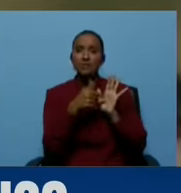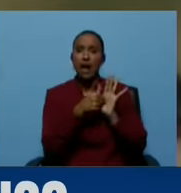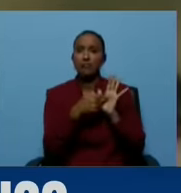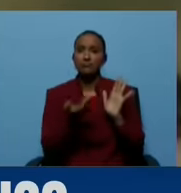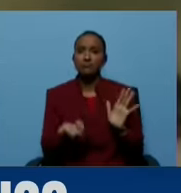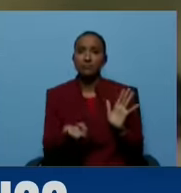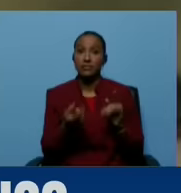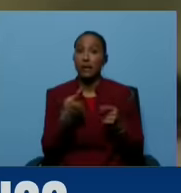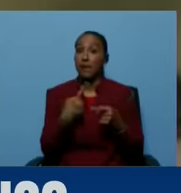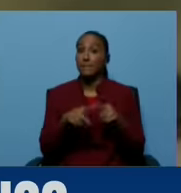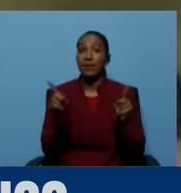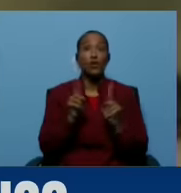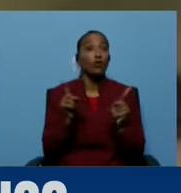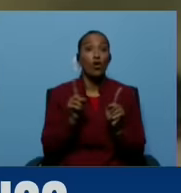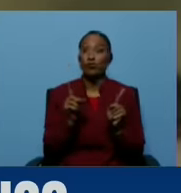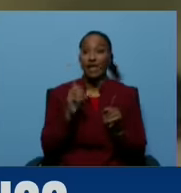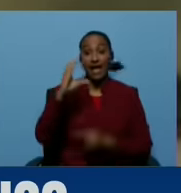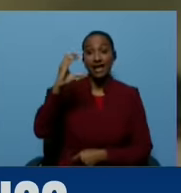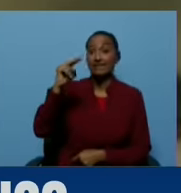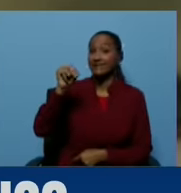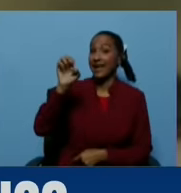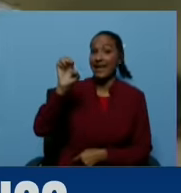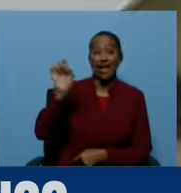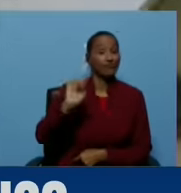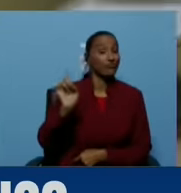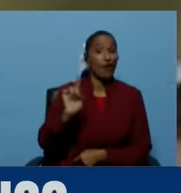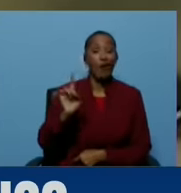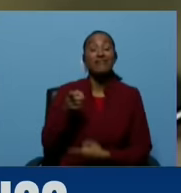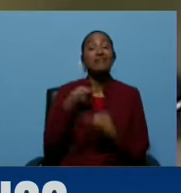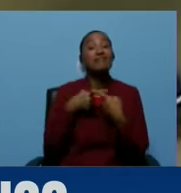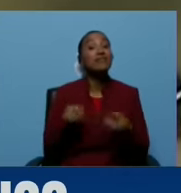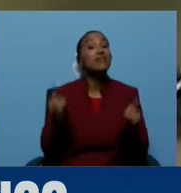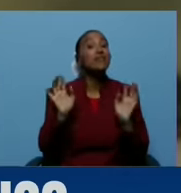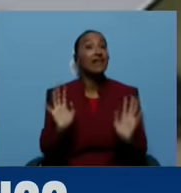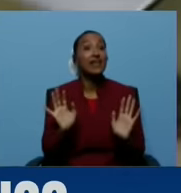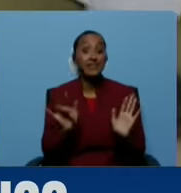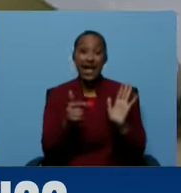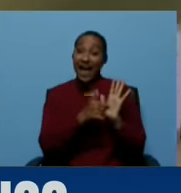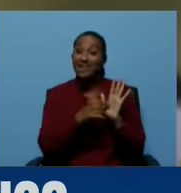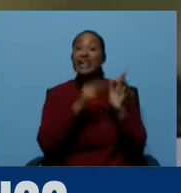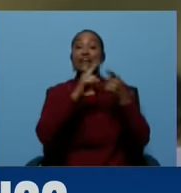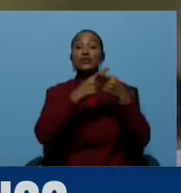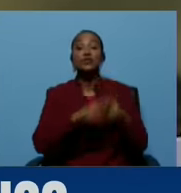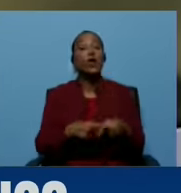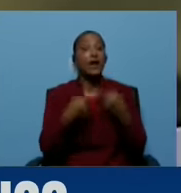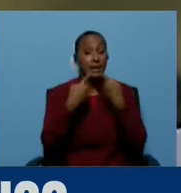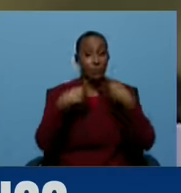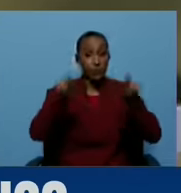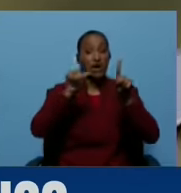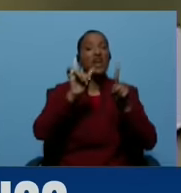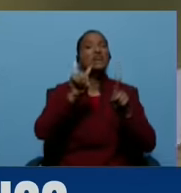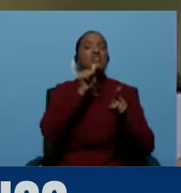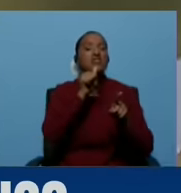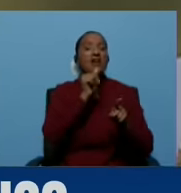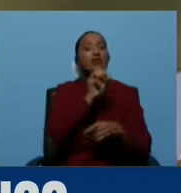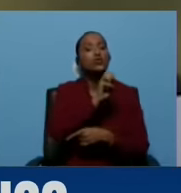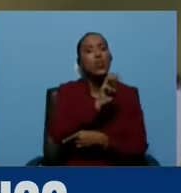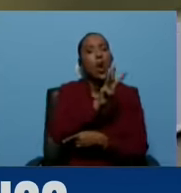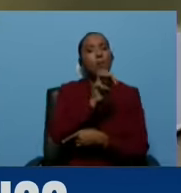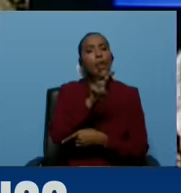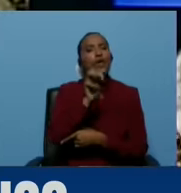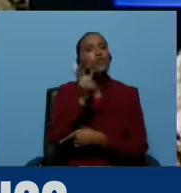Pero no es en los resultados del poder electoral, no. Es en los resultados en la página web